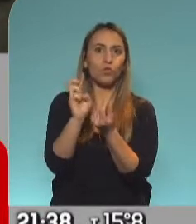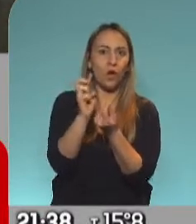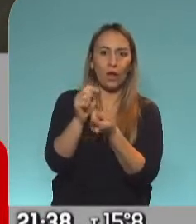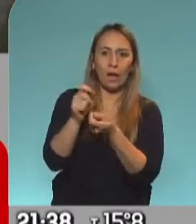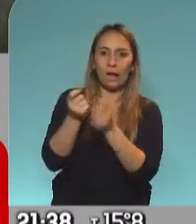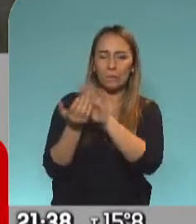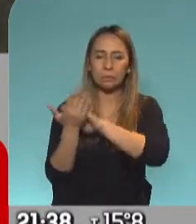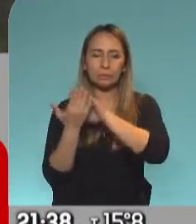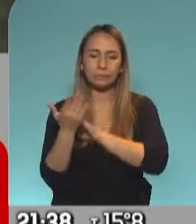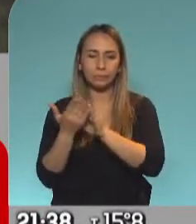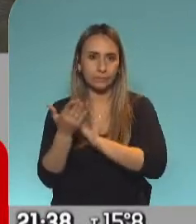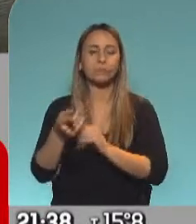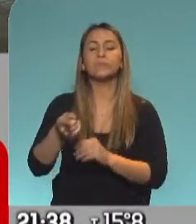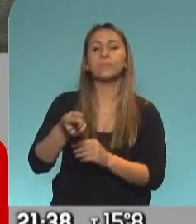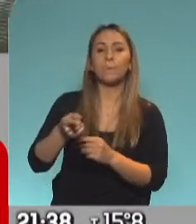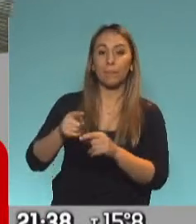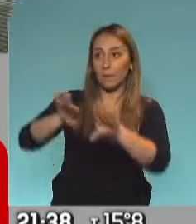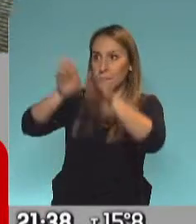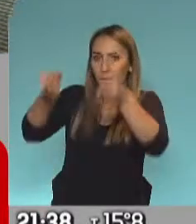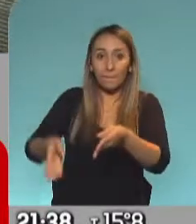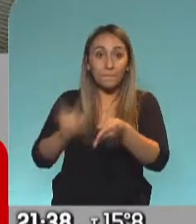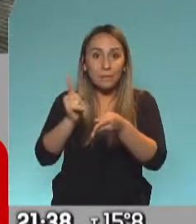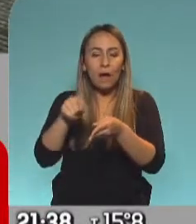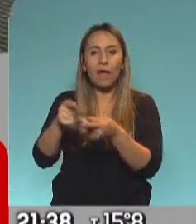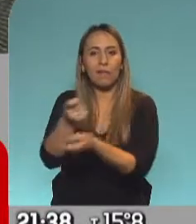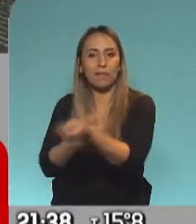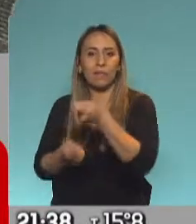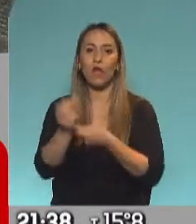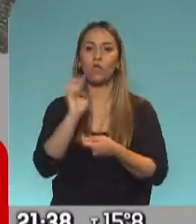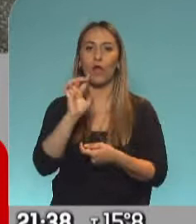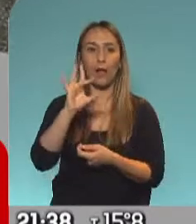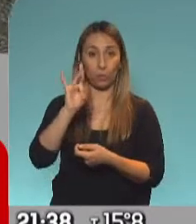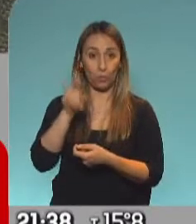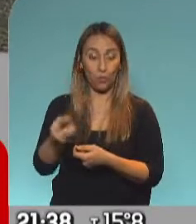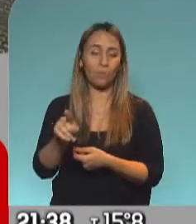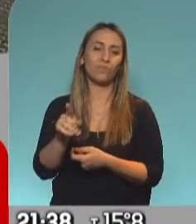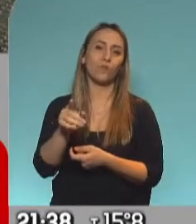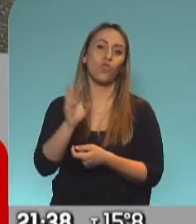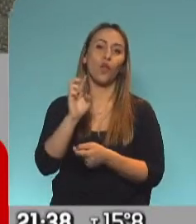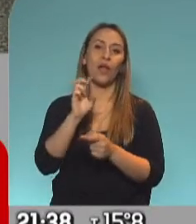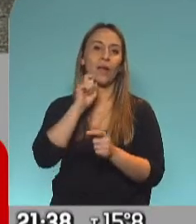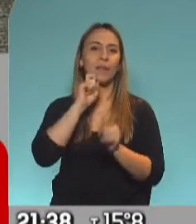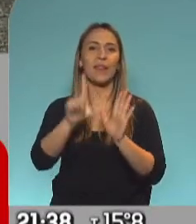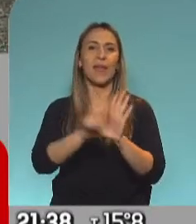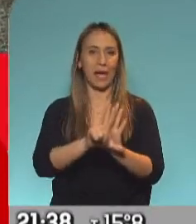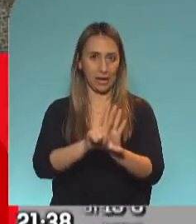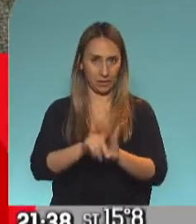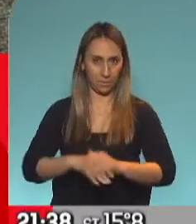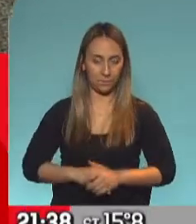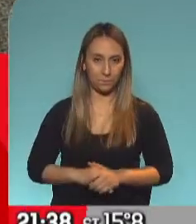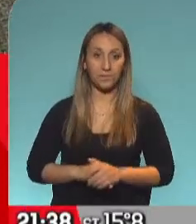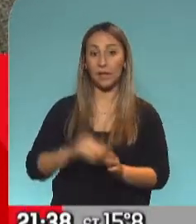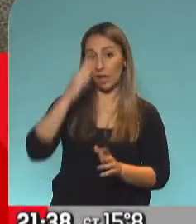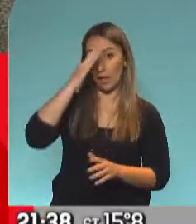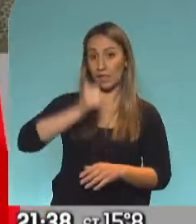de lo que se dice las cuevas, donde se puede negociar el dólar blue, el dólar ilegal. La gendarmería con